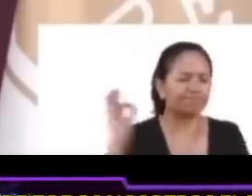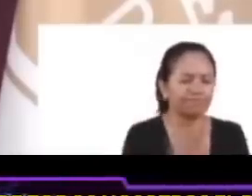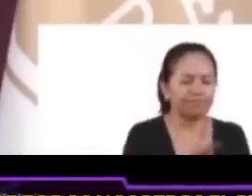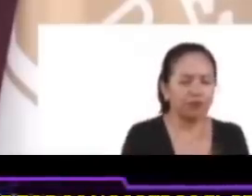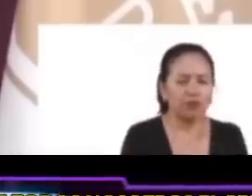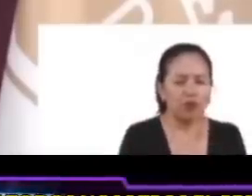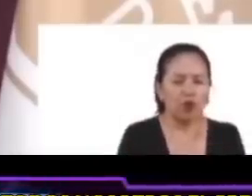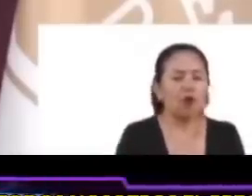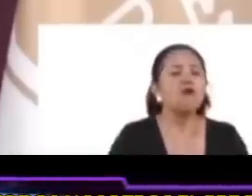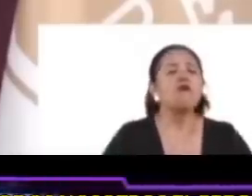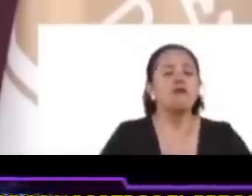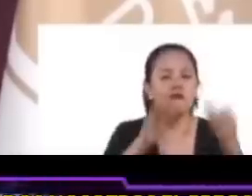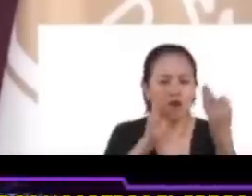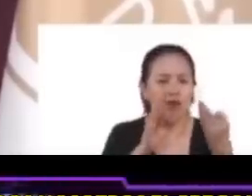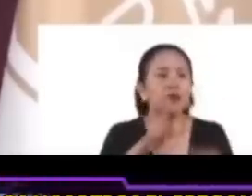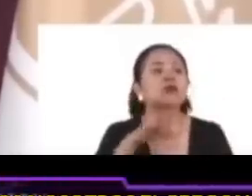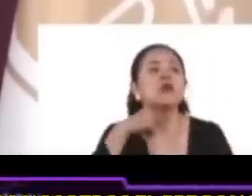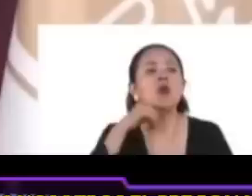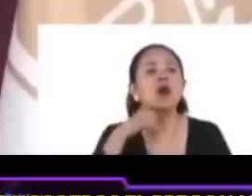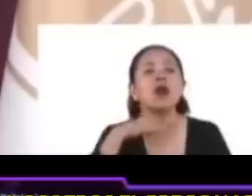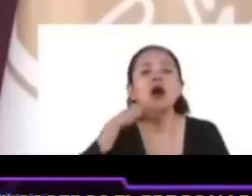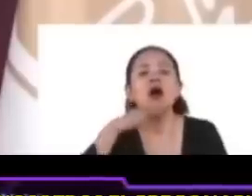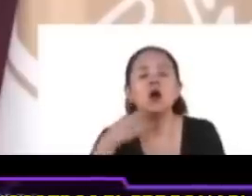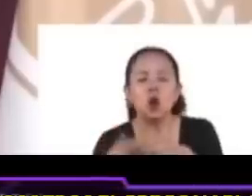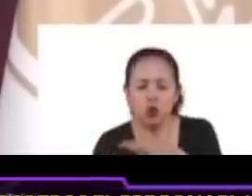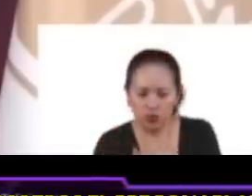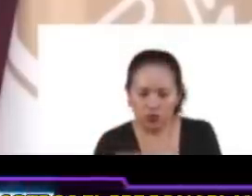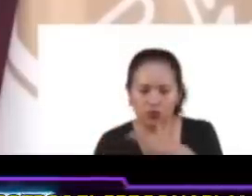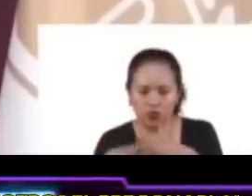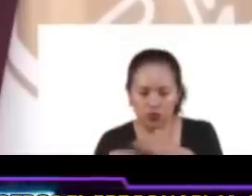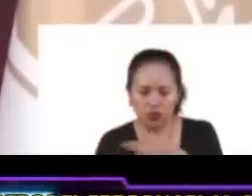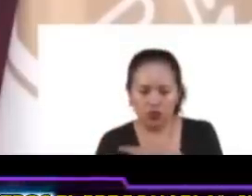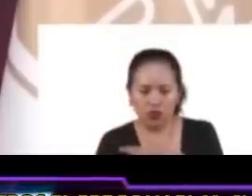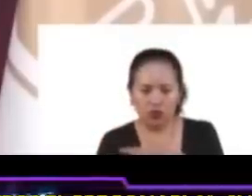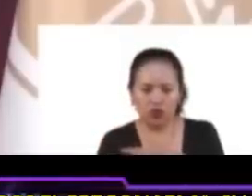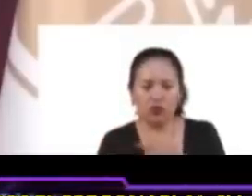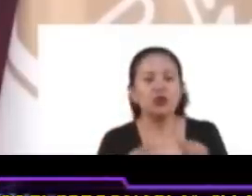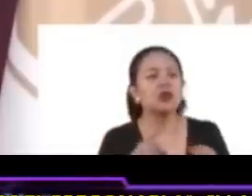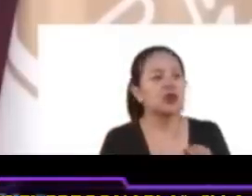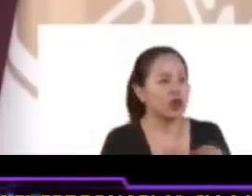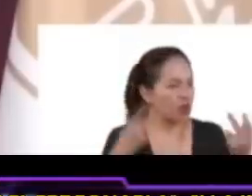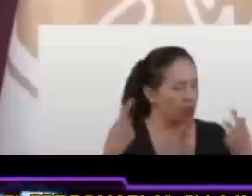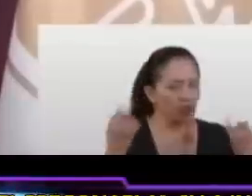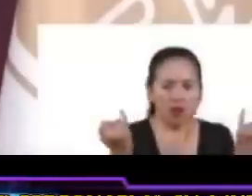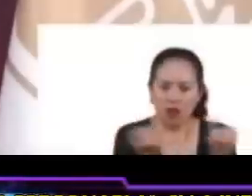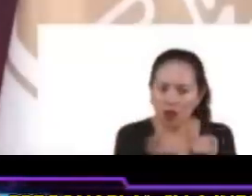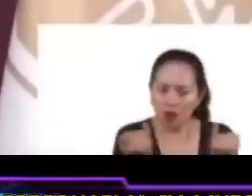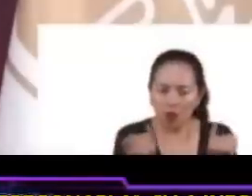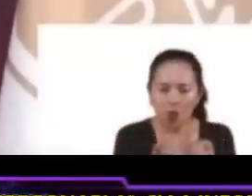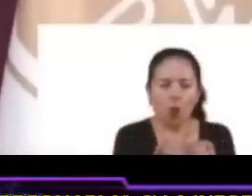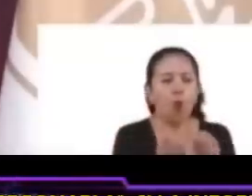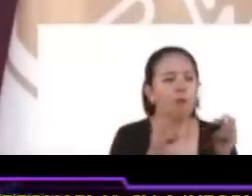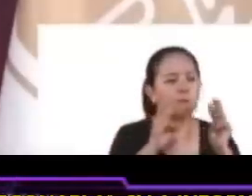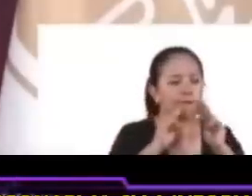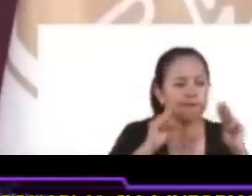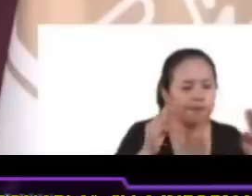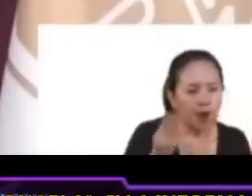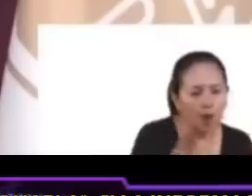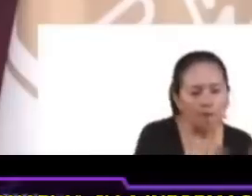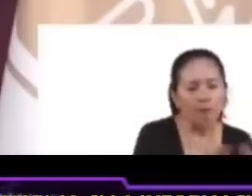solamente la corrupción, sino también delincuencia,